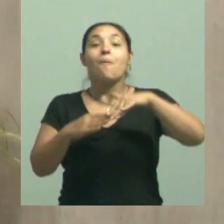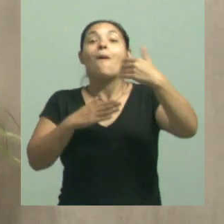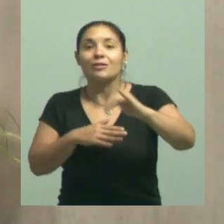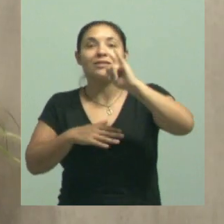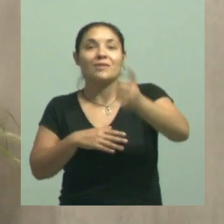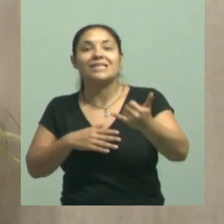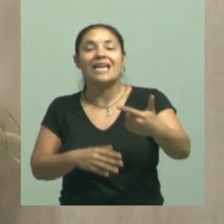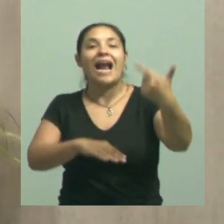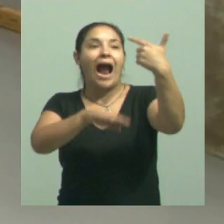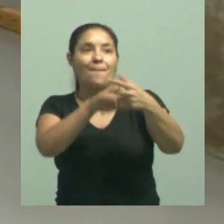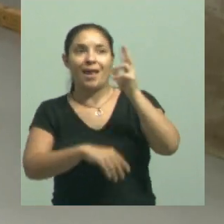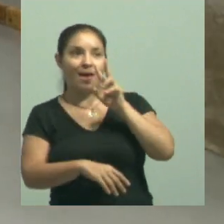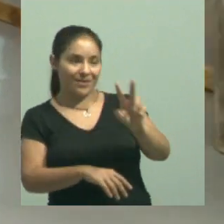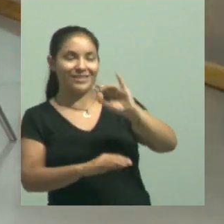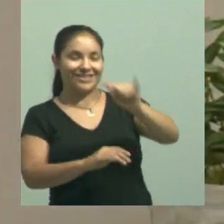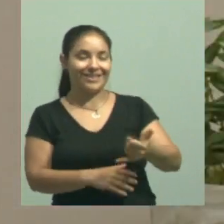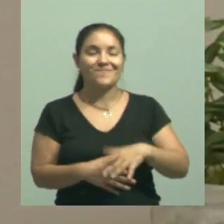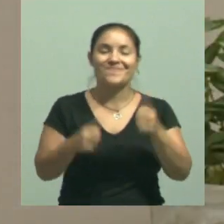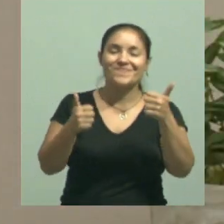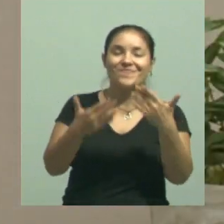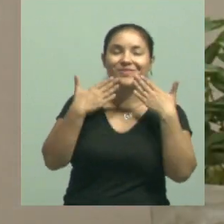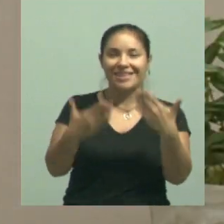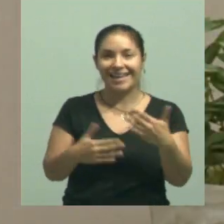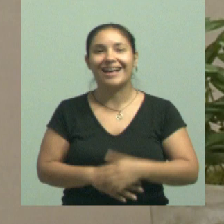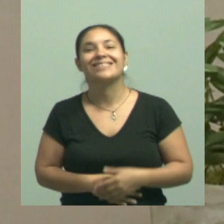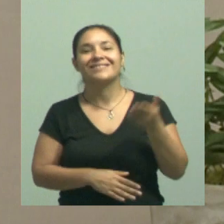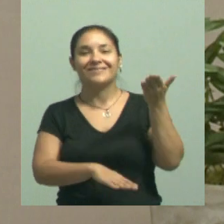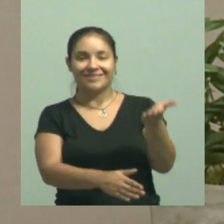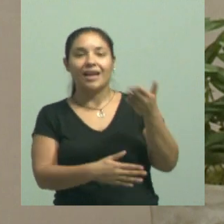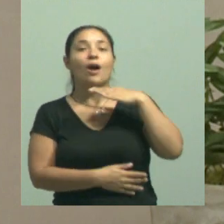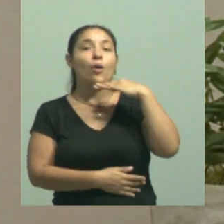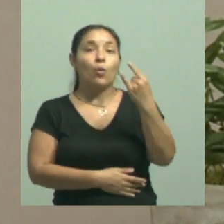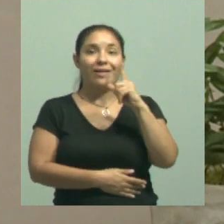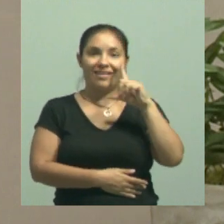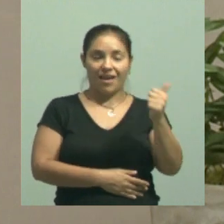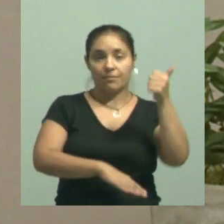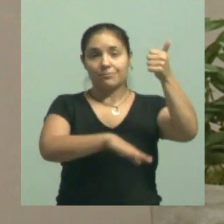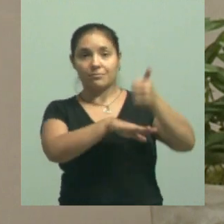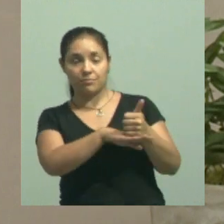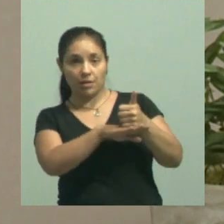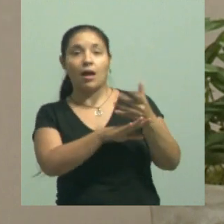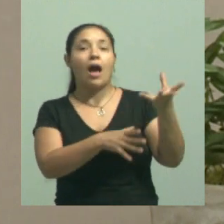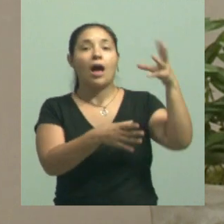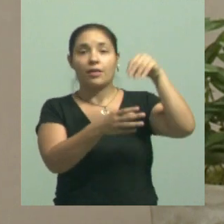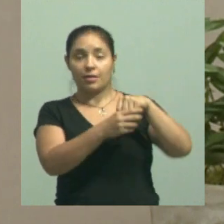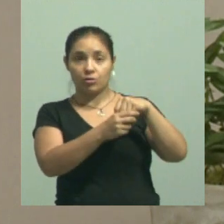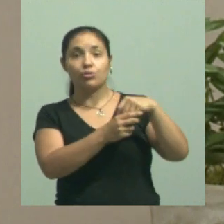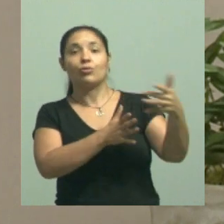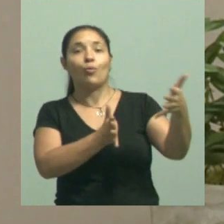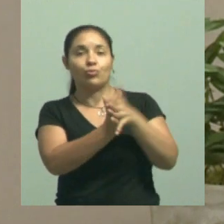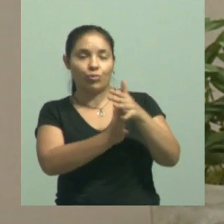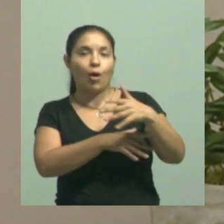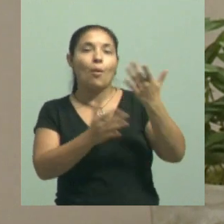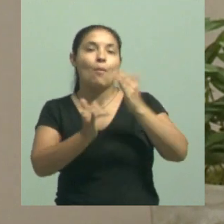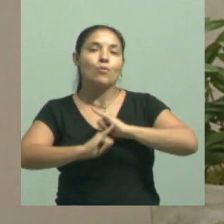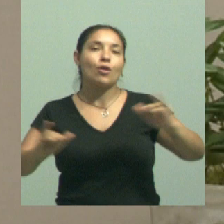Así será entonces, Julia. Gracias. Muchas gracias. Adiós. Bueno, así pasaba nuestra editora de género aquí de Unidiversidad con nosotros en Señalú y en